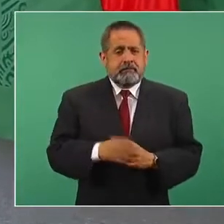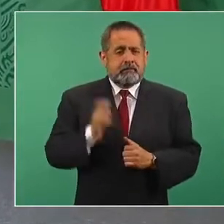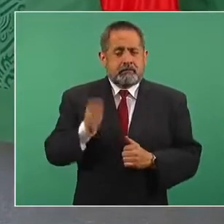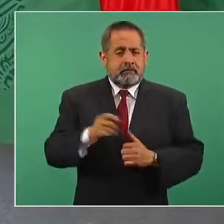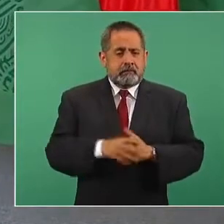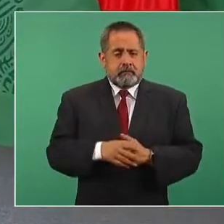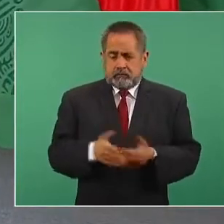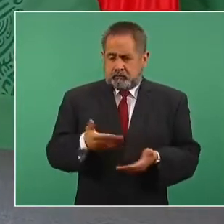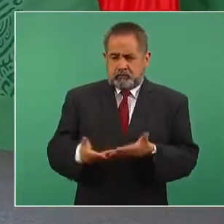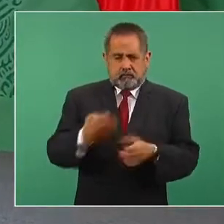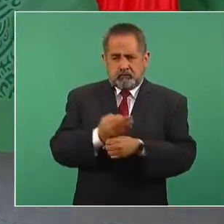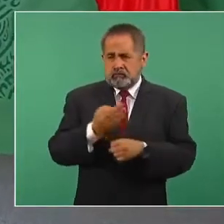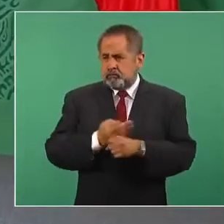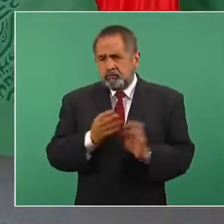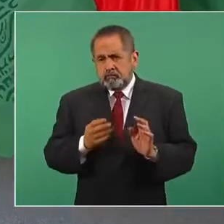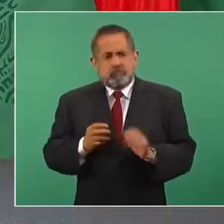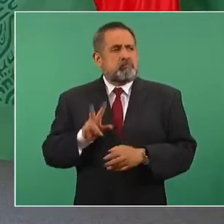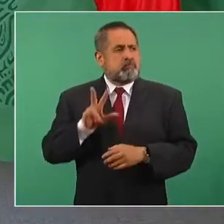hasta ahora,